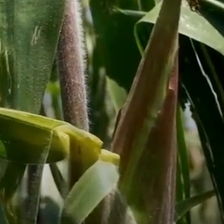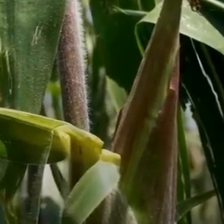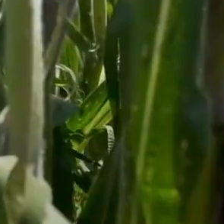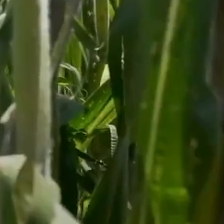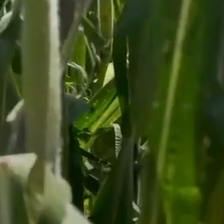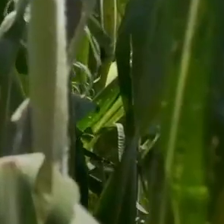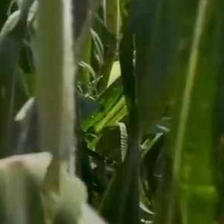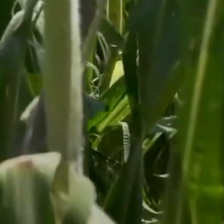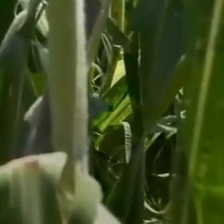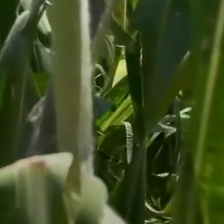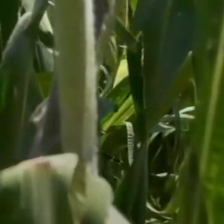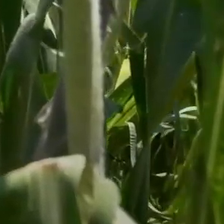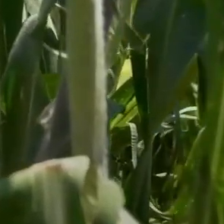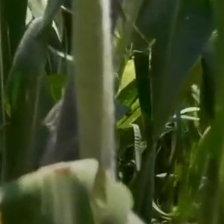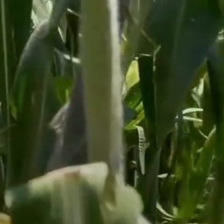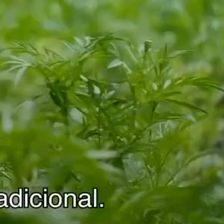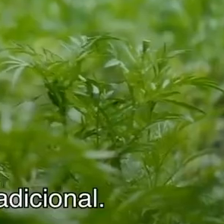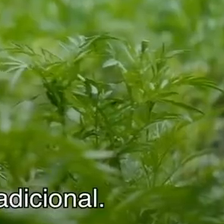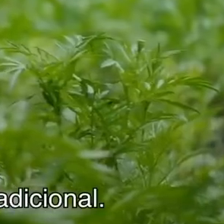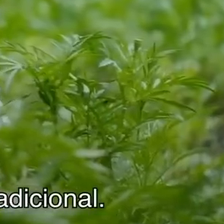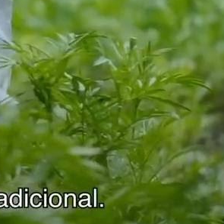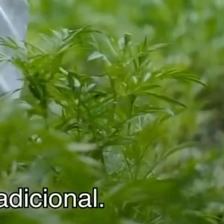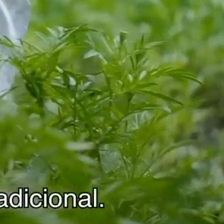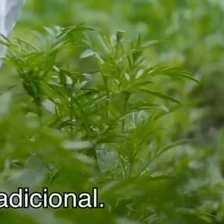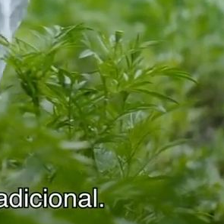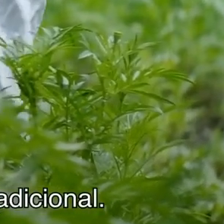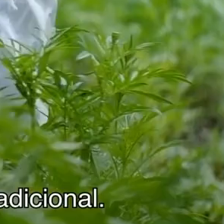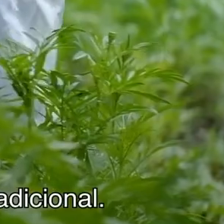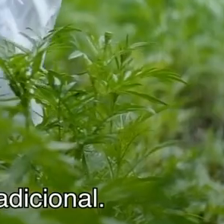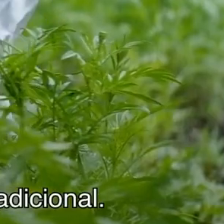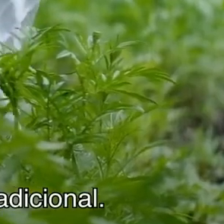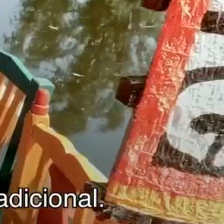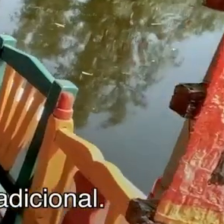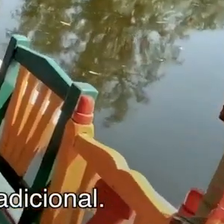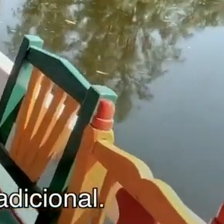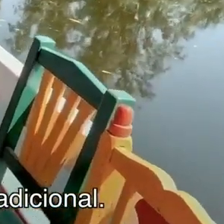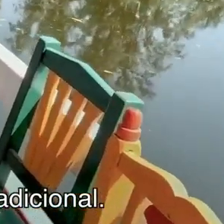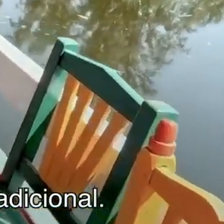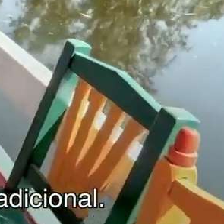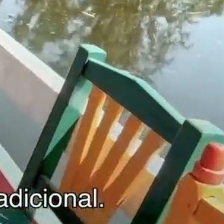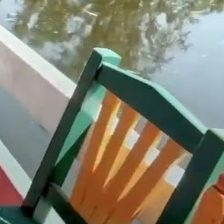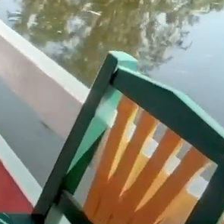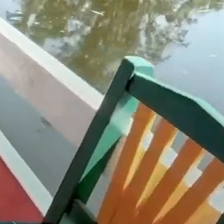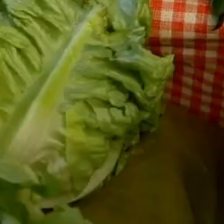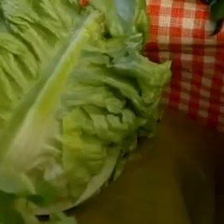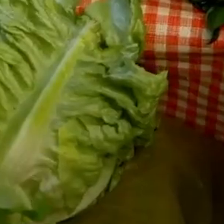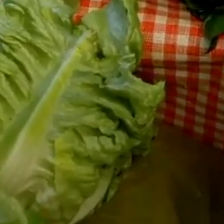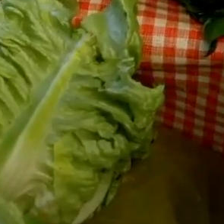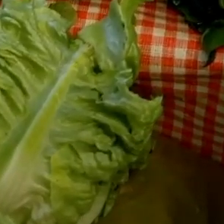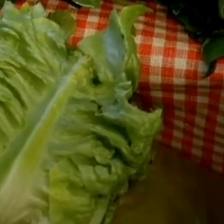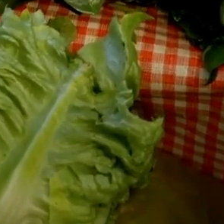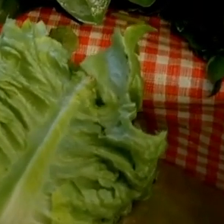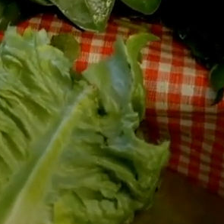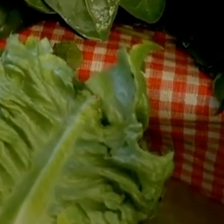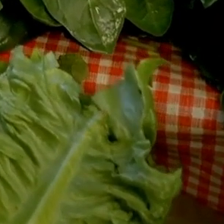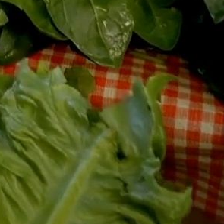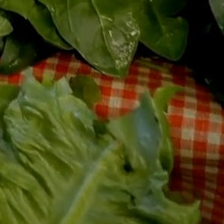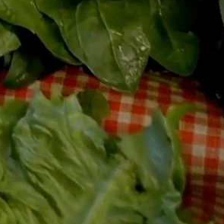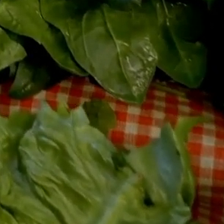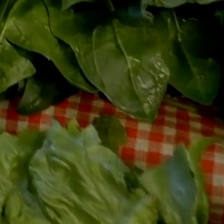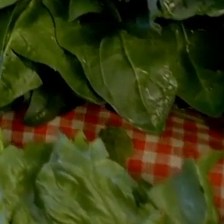alternativa ideal, la dieta de la milpa, resultado de miles de años de siembra y cocina tradicional. Se basa en